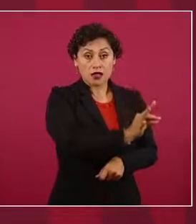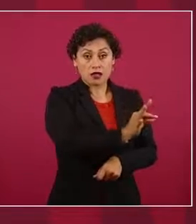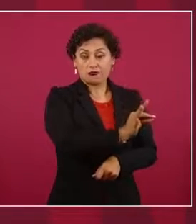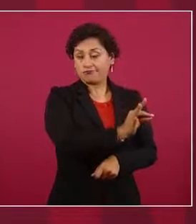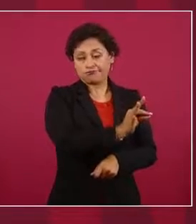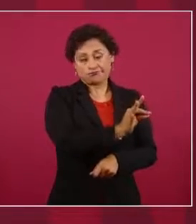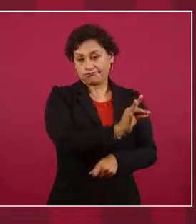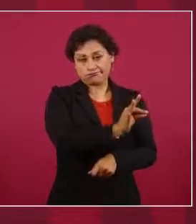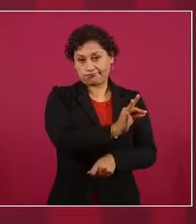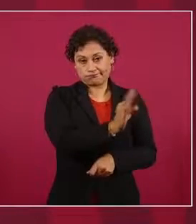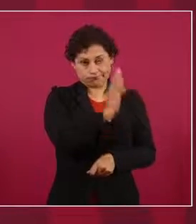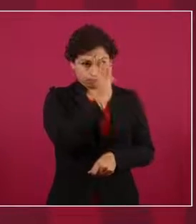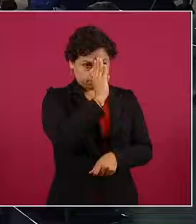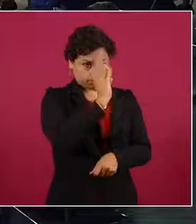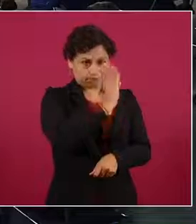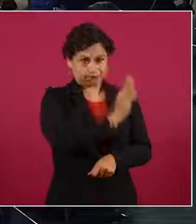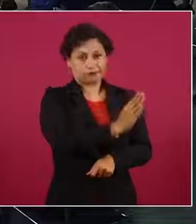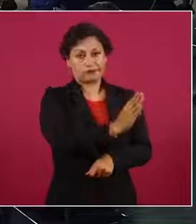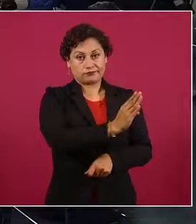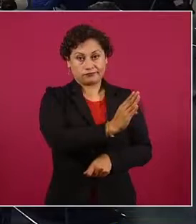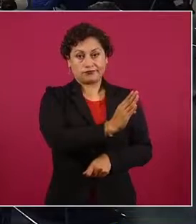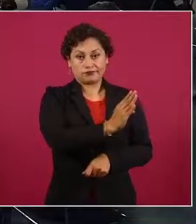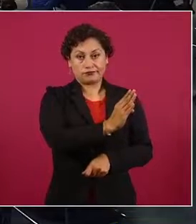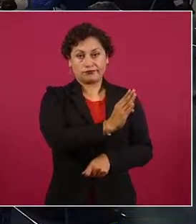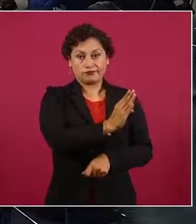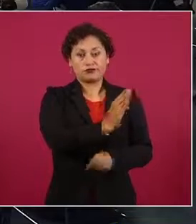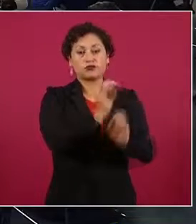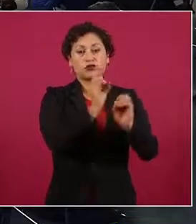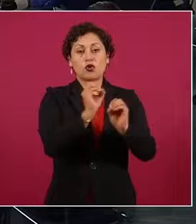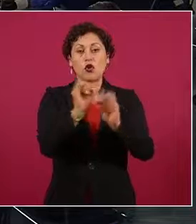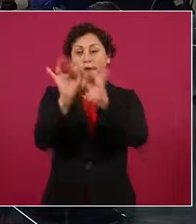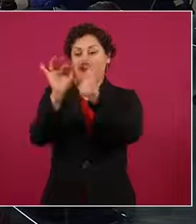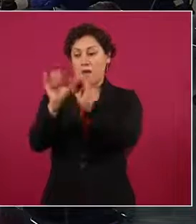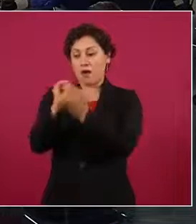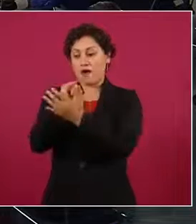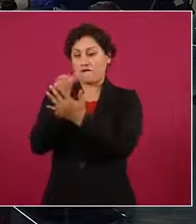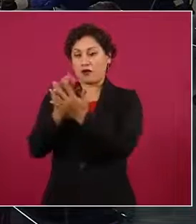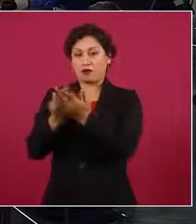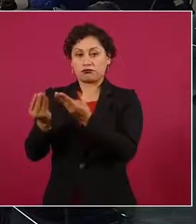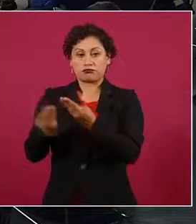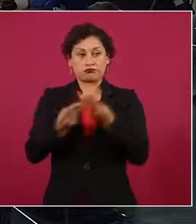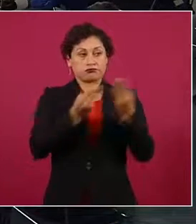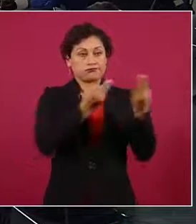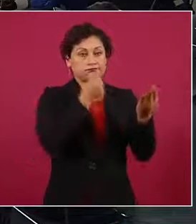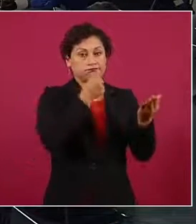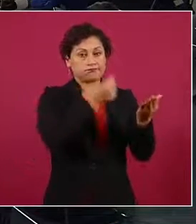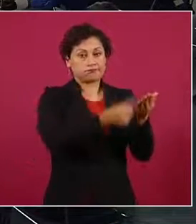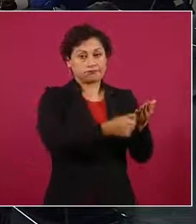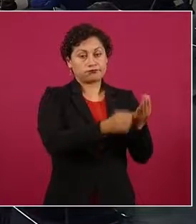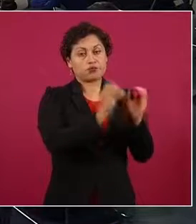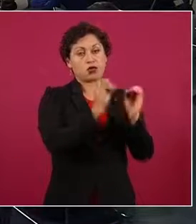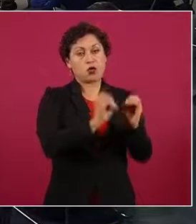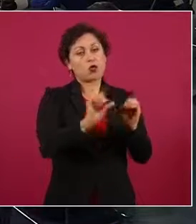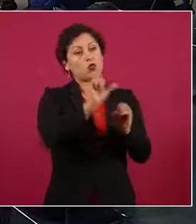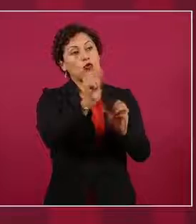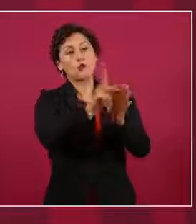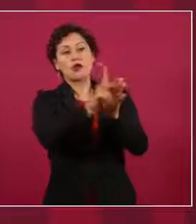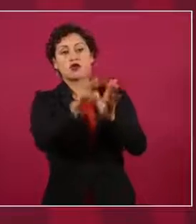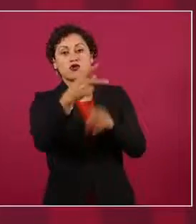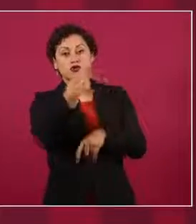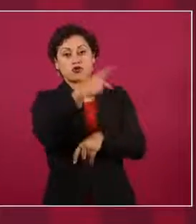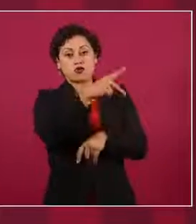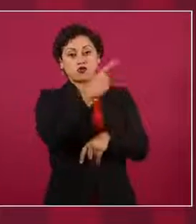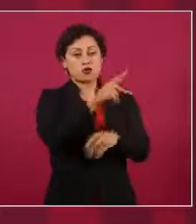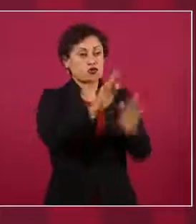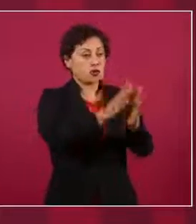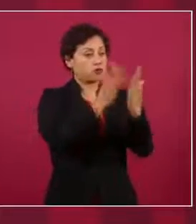o que él reciba un informe o que lo lea en el New York Times.